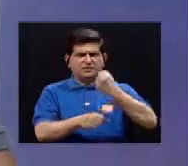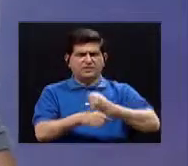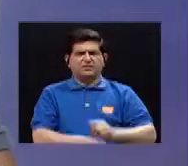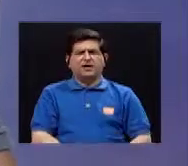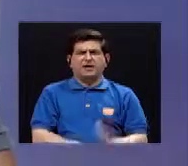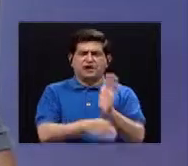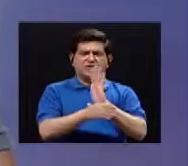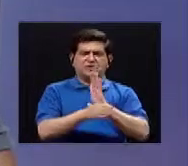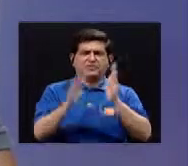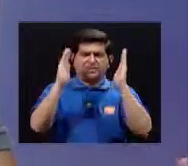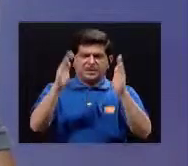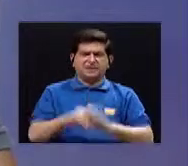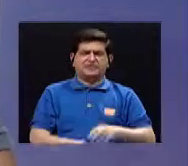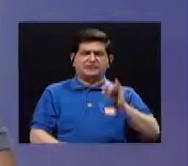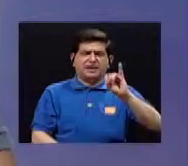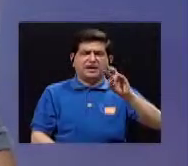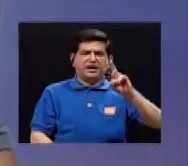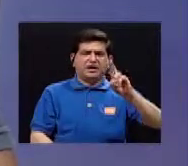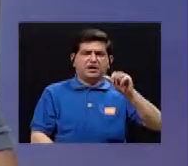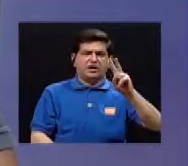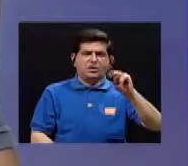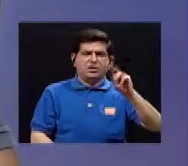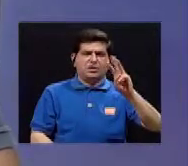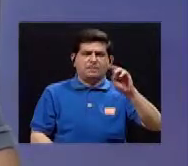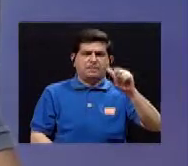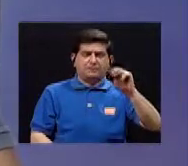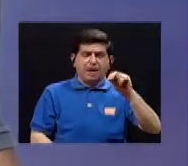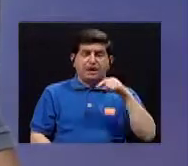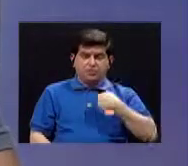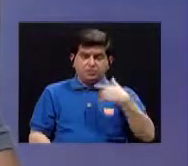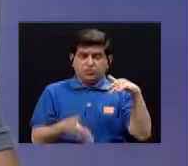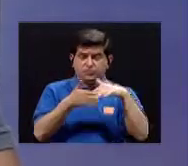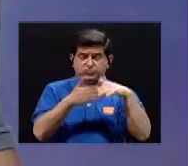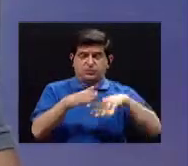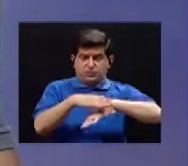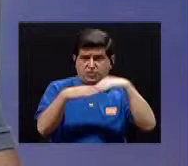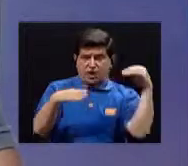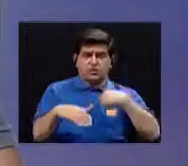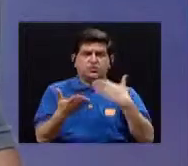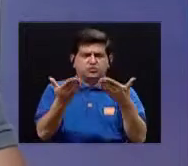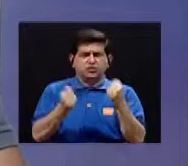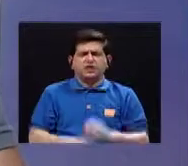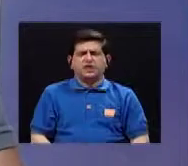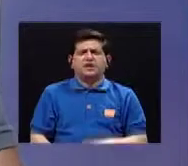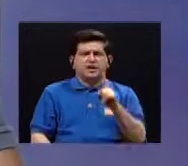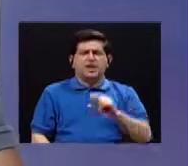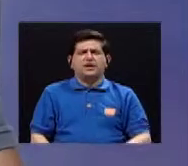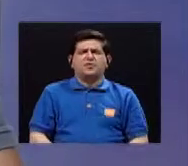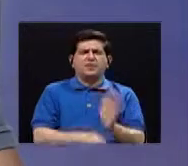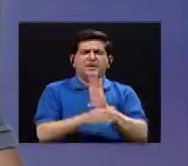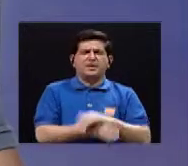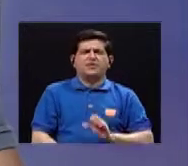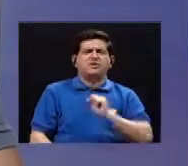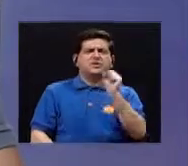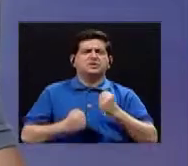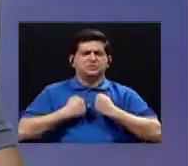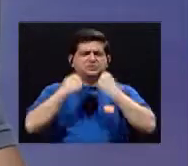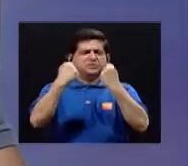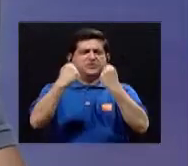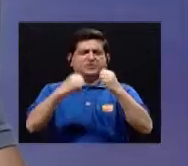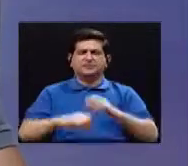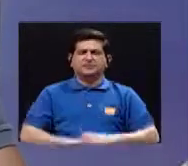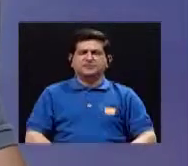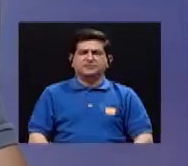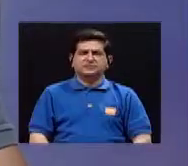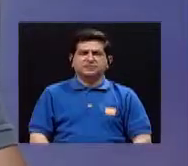en una película grande en ironman cuando estaba estudiando afuera y entonces yo quería hacer una película de superhéroes entonces